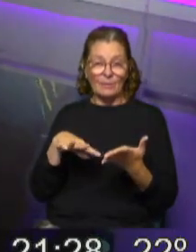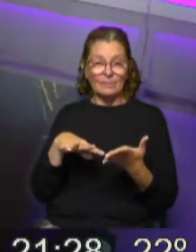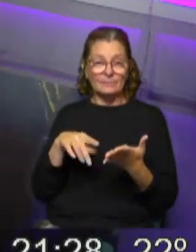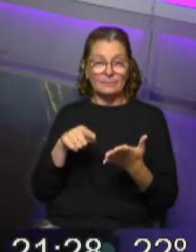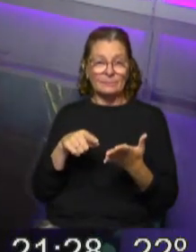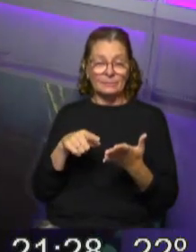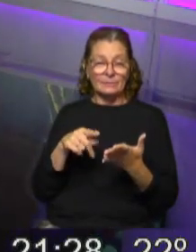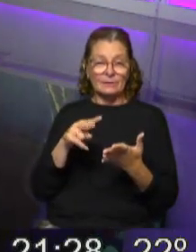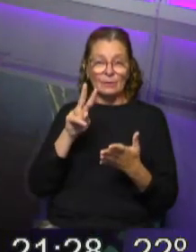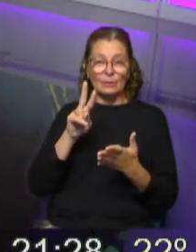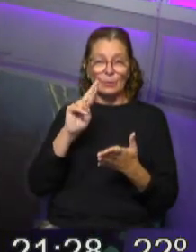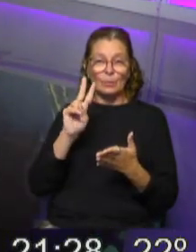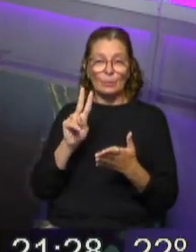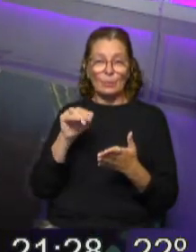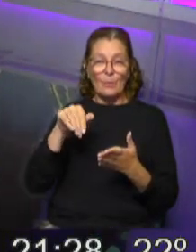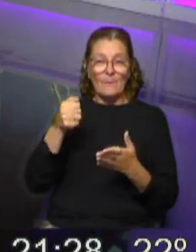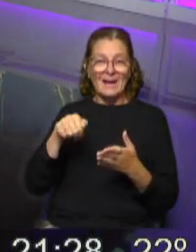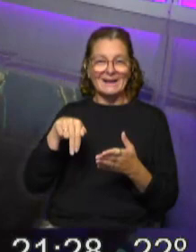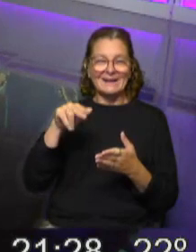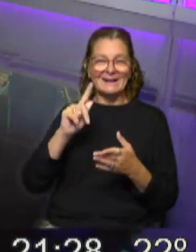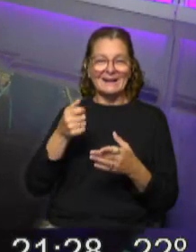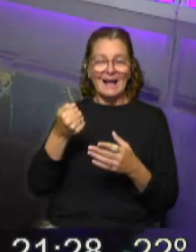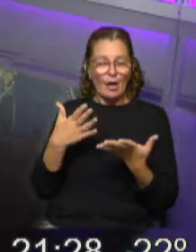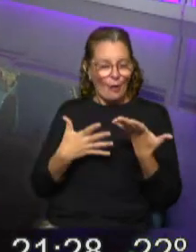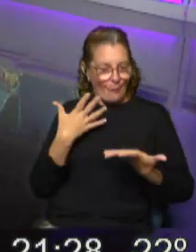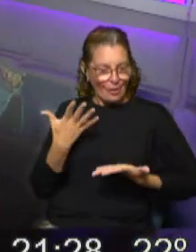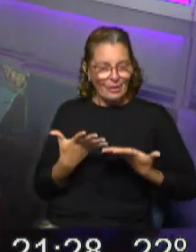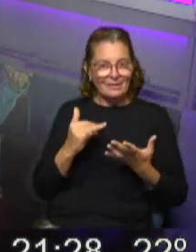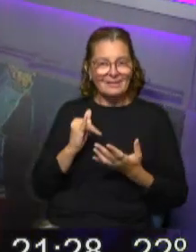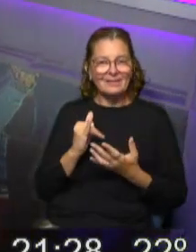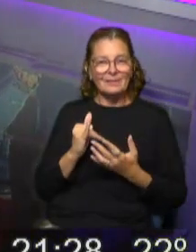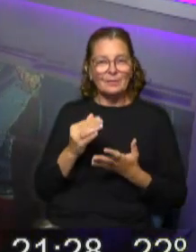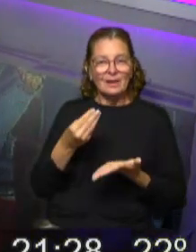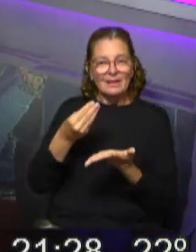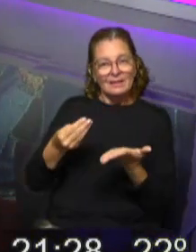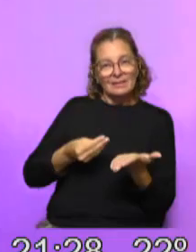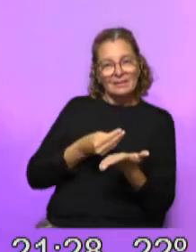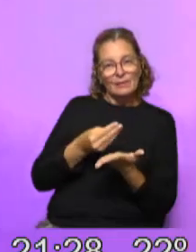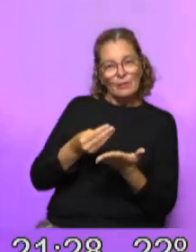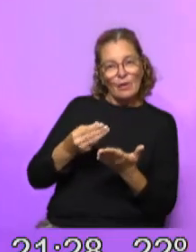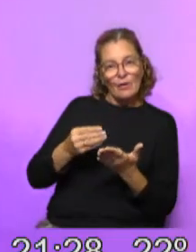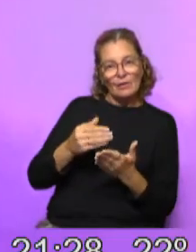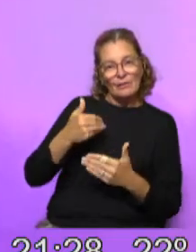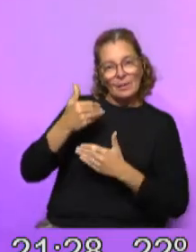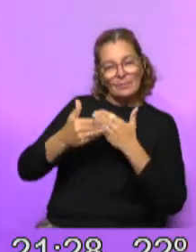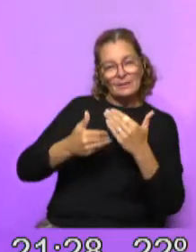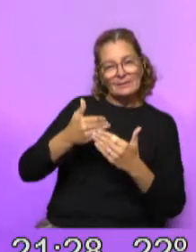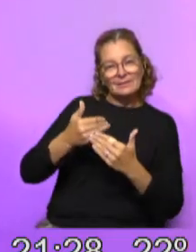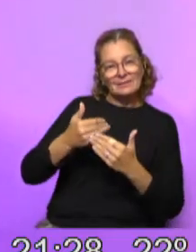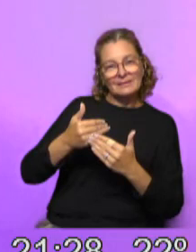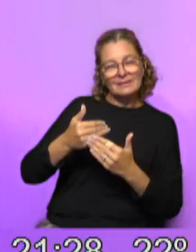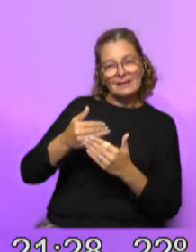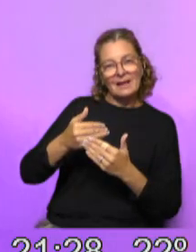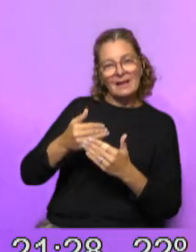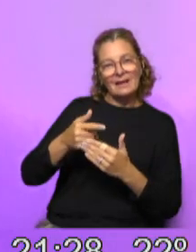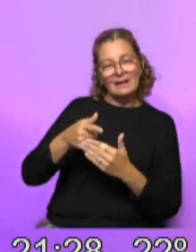con Urumanga? ¿Con ese sí. Sí, porque el estilo de dibujo que fui desarrollando está muy inspirado justamente